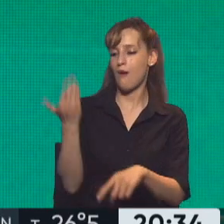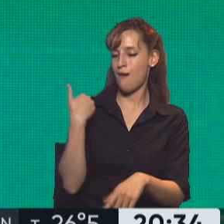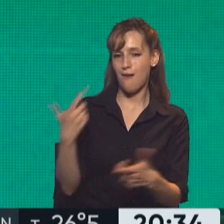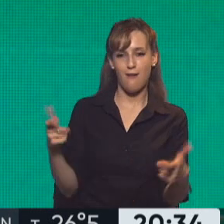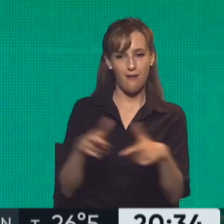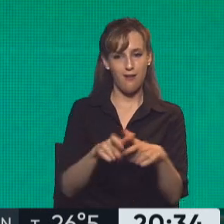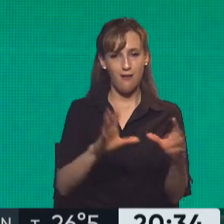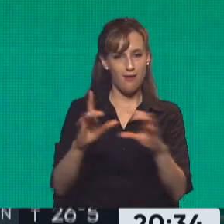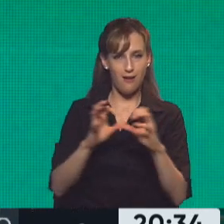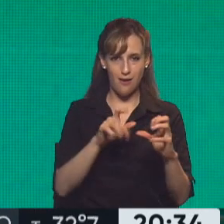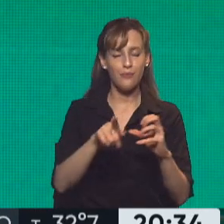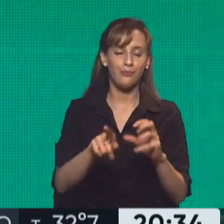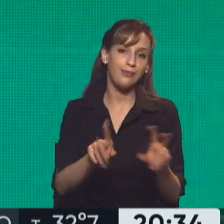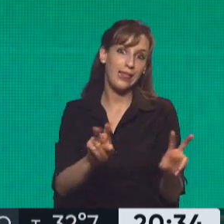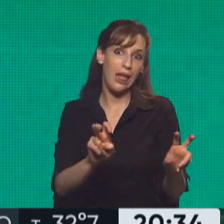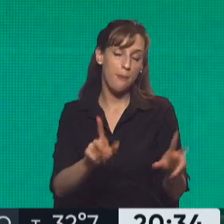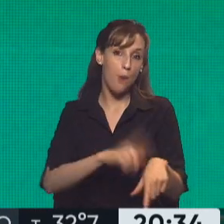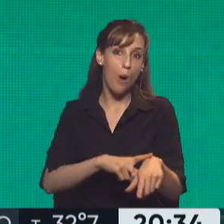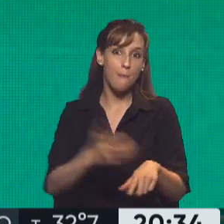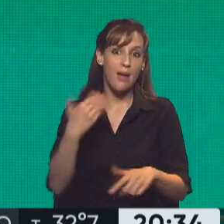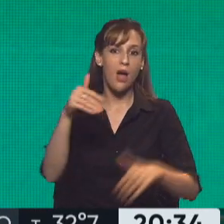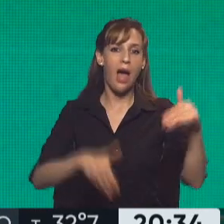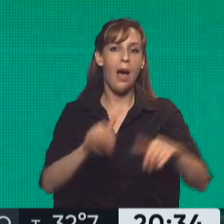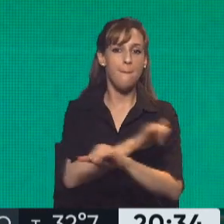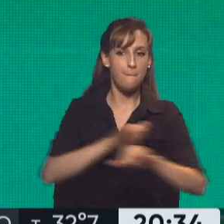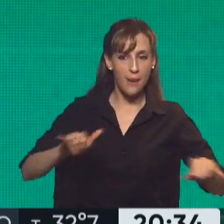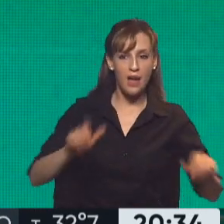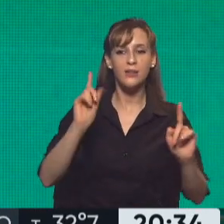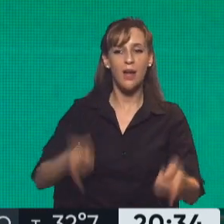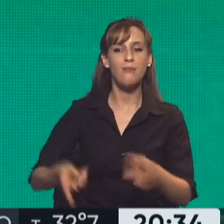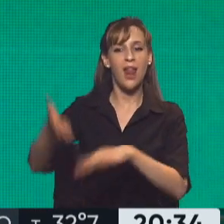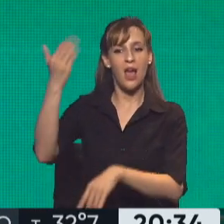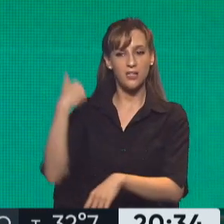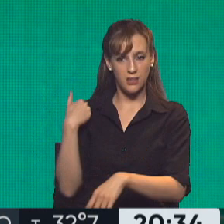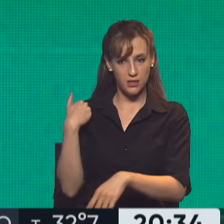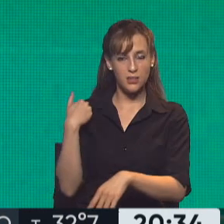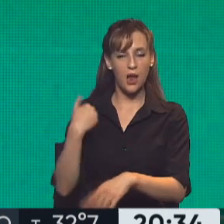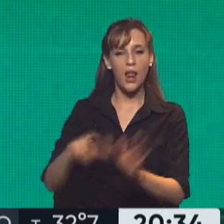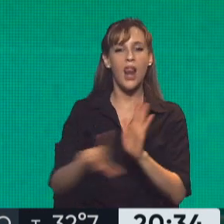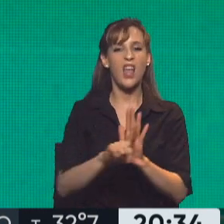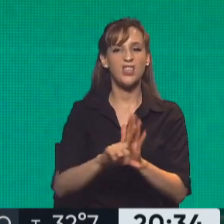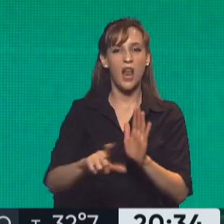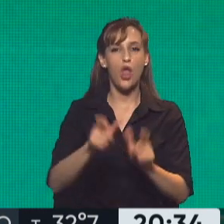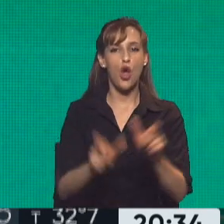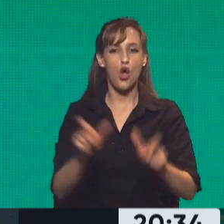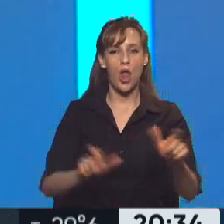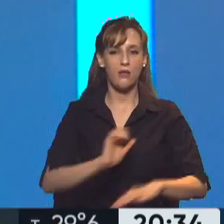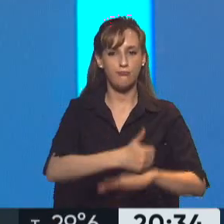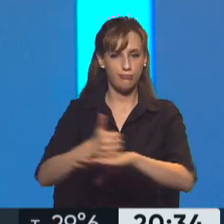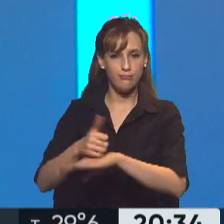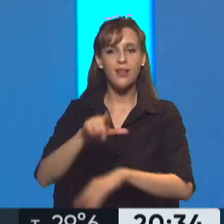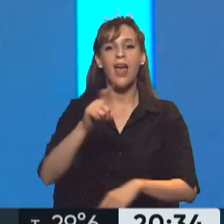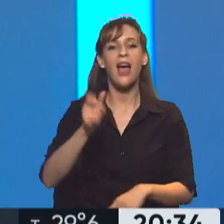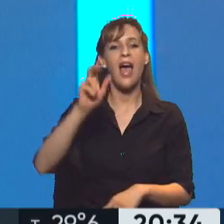de diferentes discursos que hemos escuchado durante la campaña y también durante la jornada de ayer, día de asunción de legisladores. Voy a saludar a la mesa, Carmela Bárbaro, ¿cómo